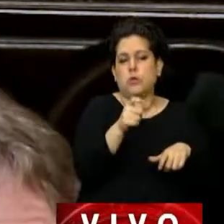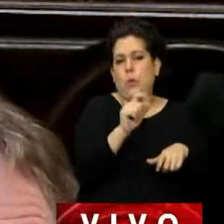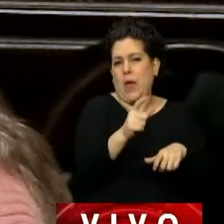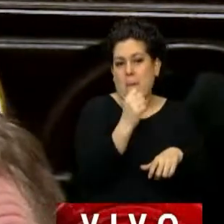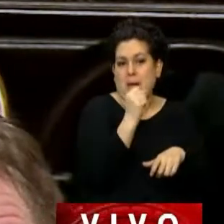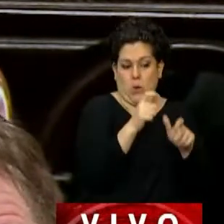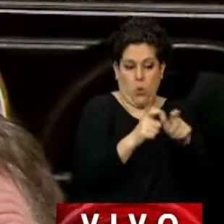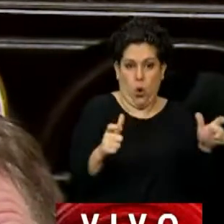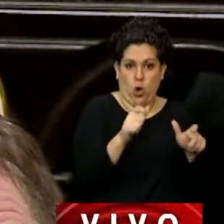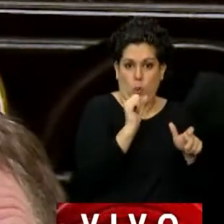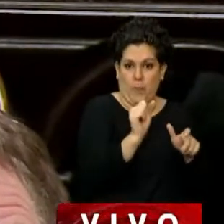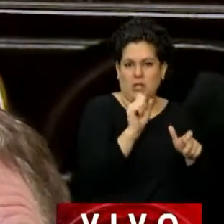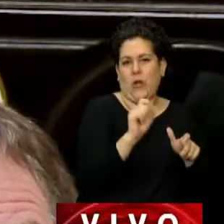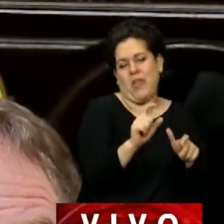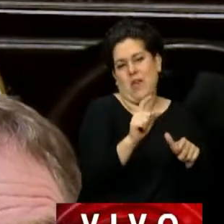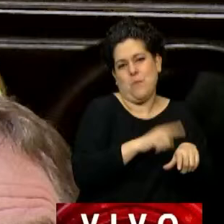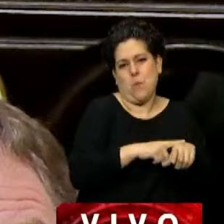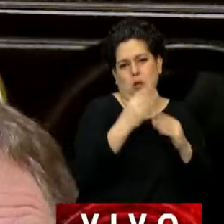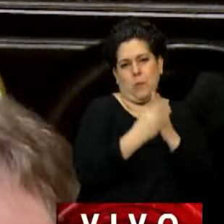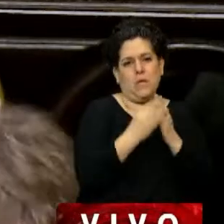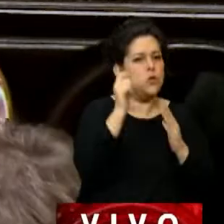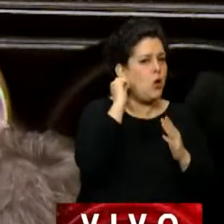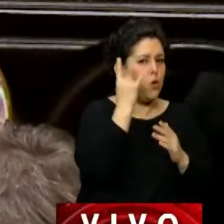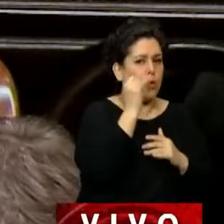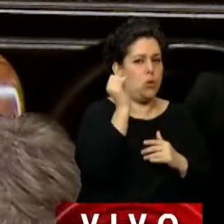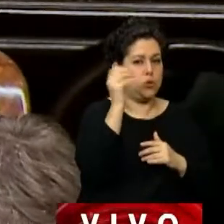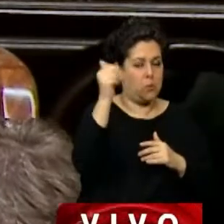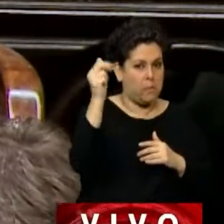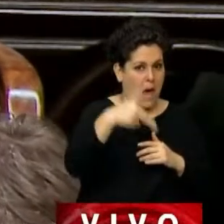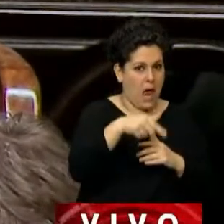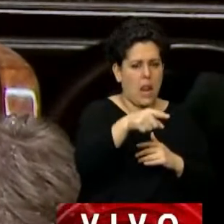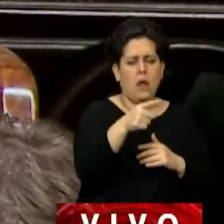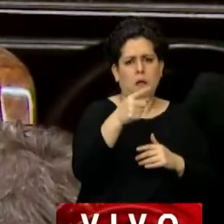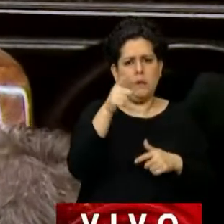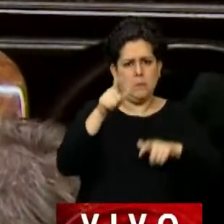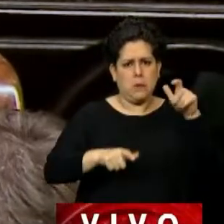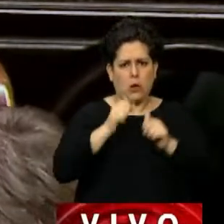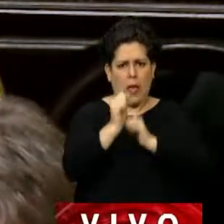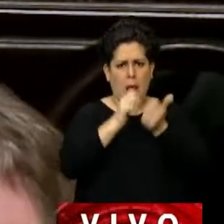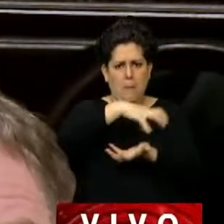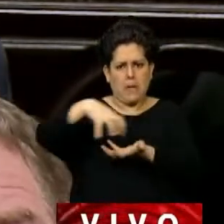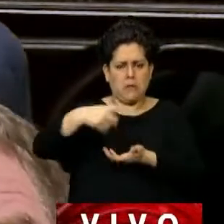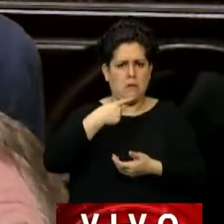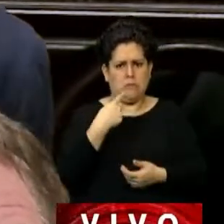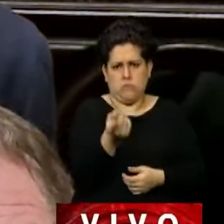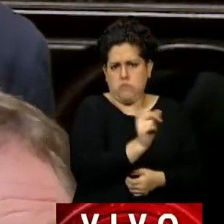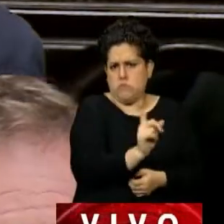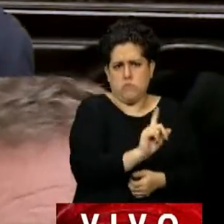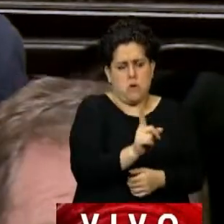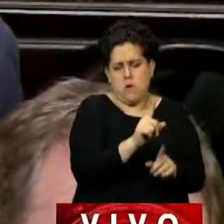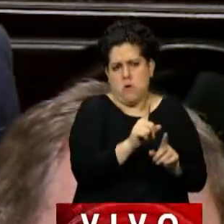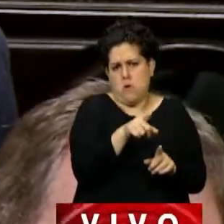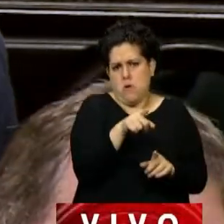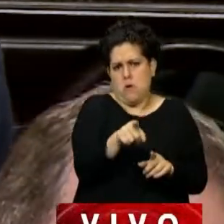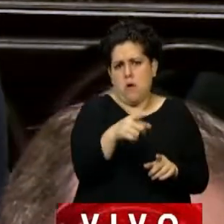en pesos de Martín Guzmán fueron repudiados por el mercado y se lo empezaron a tirar por la cabeza al Banco Central, que